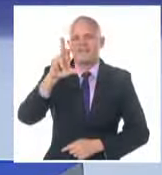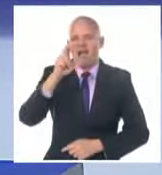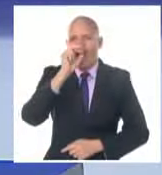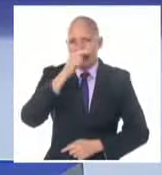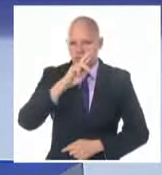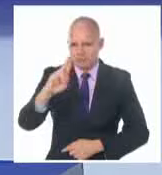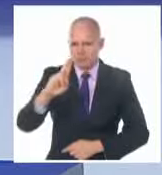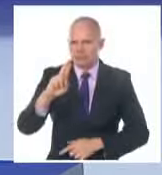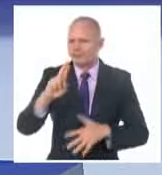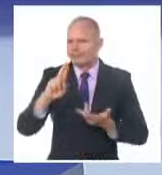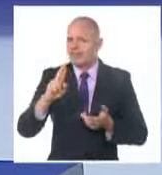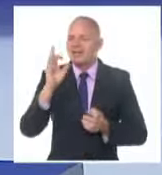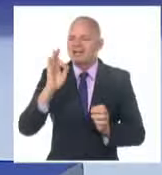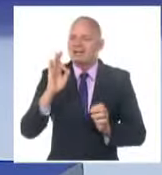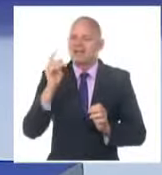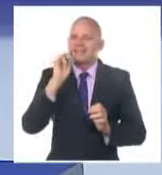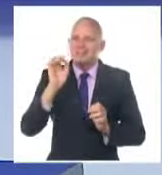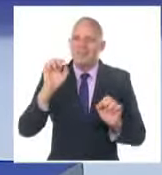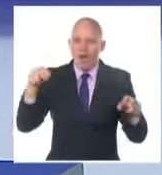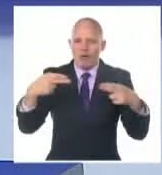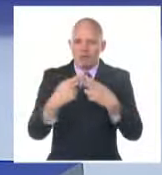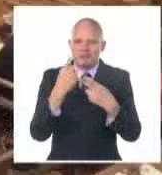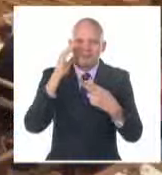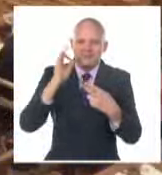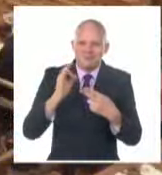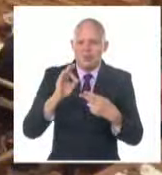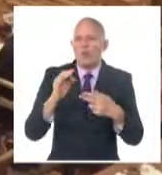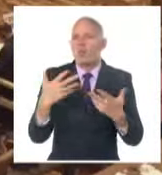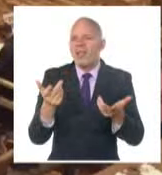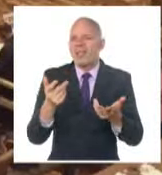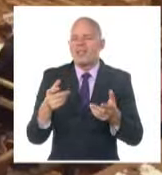la 19ª cumbre del Movimiento de los Países No Alineados.